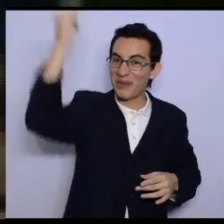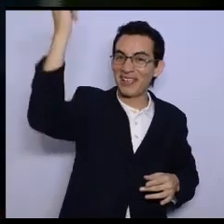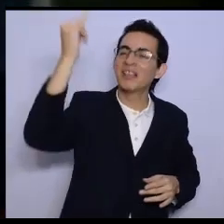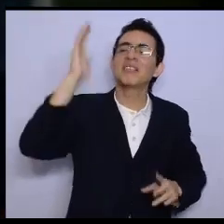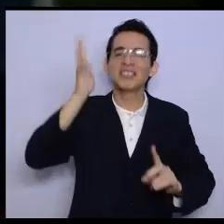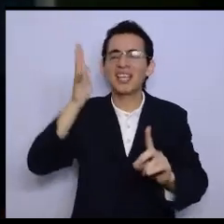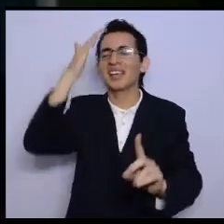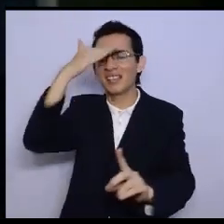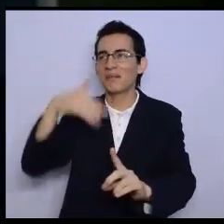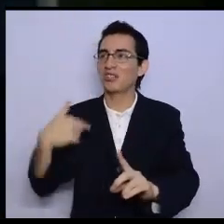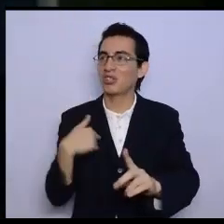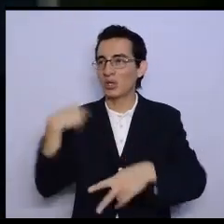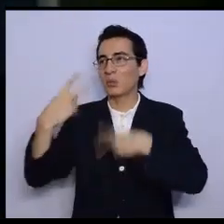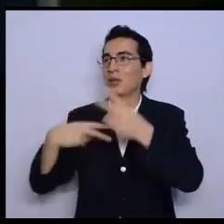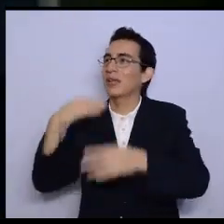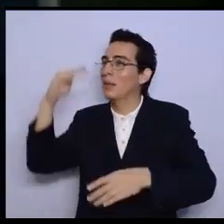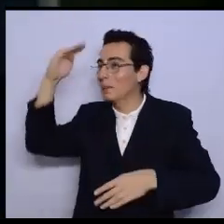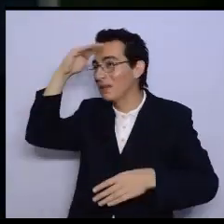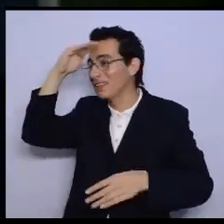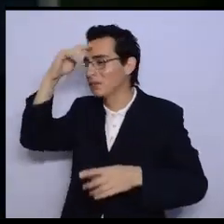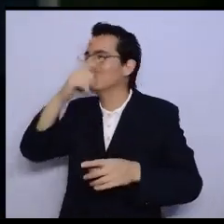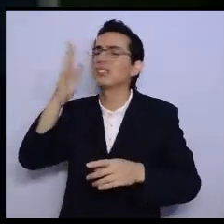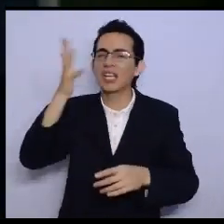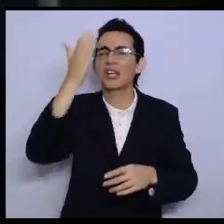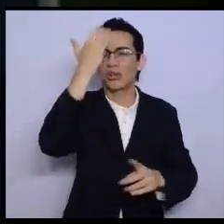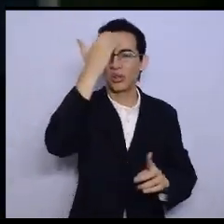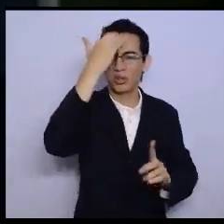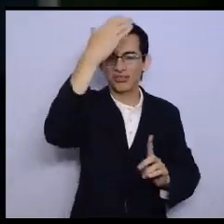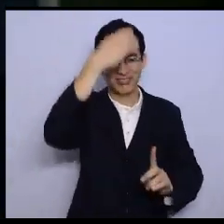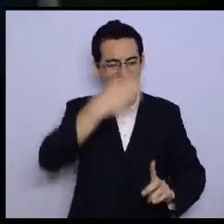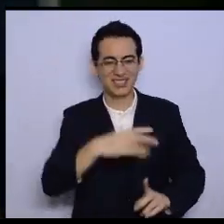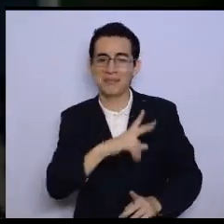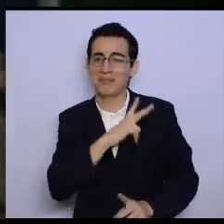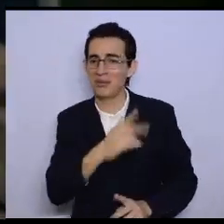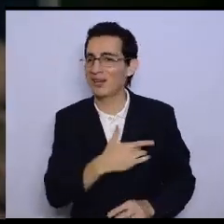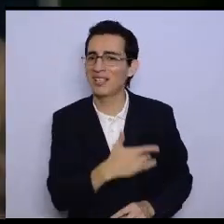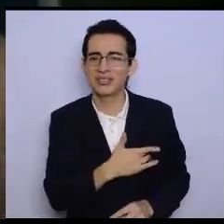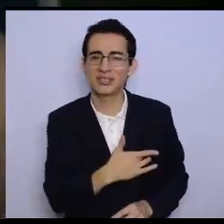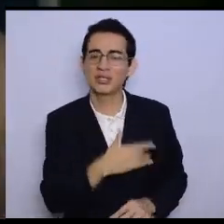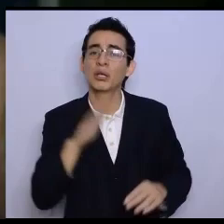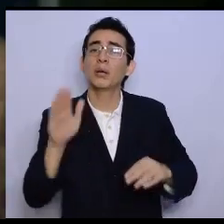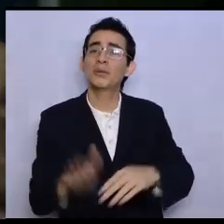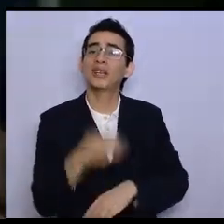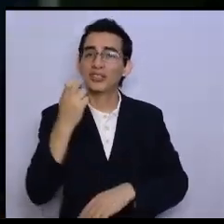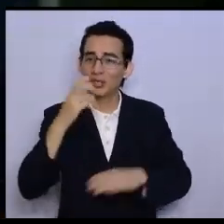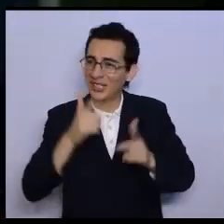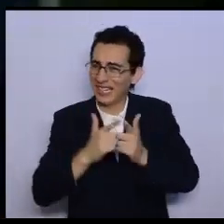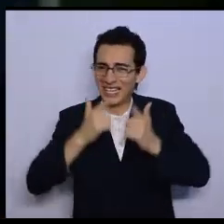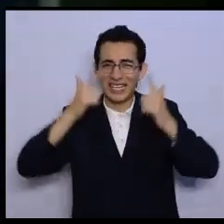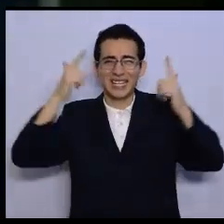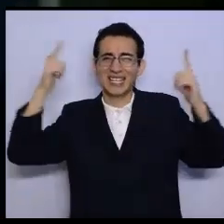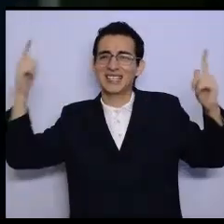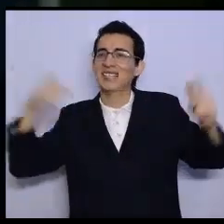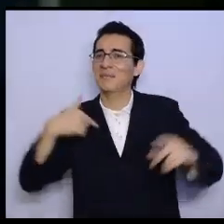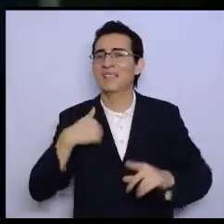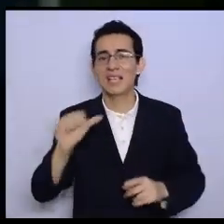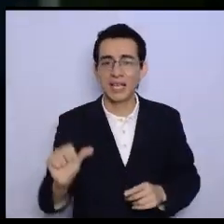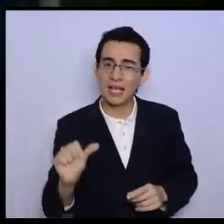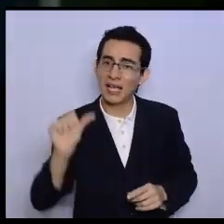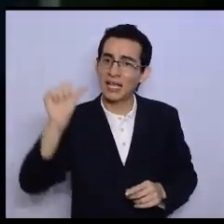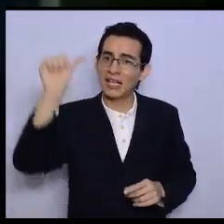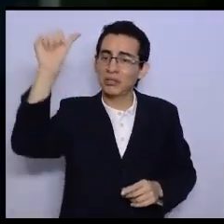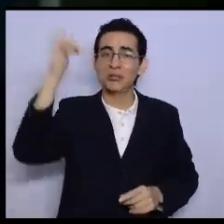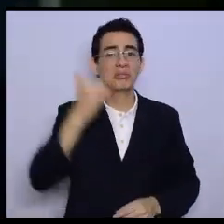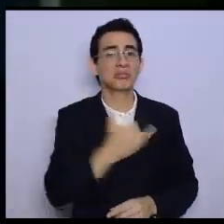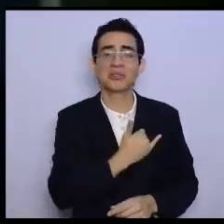me rodeaste y sobre mí pusiste tu mano. Tal conocimiento es demasiado maravilloso para mí. Alto es, no